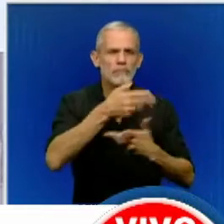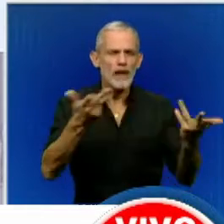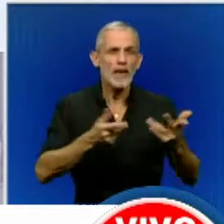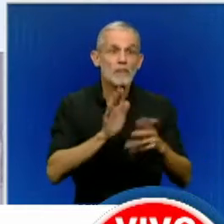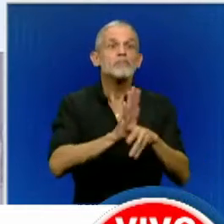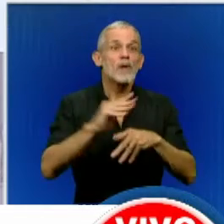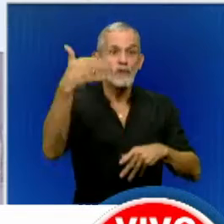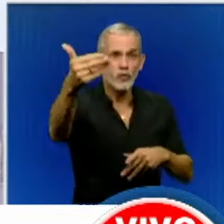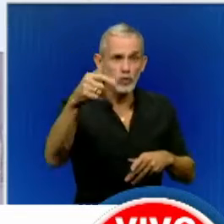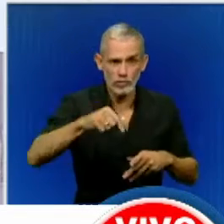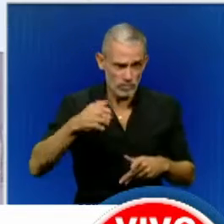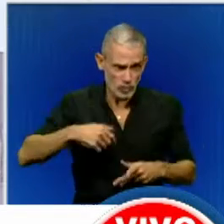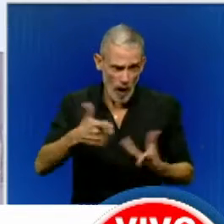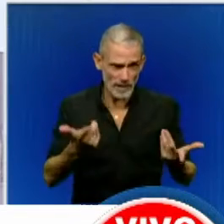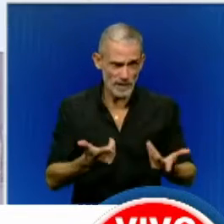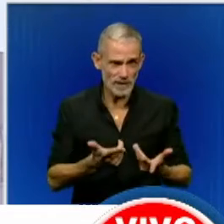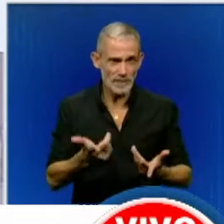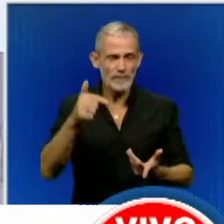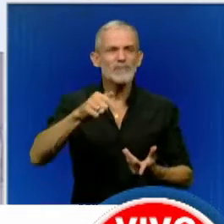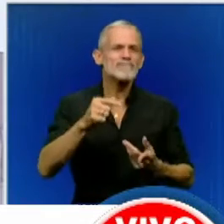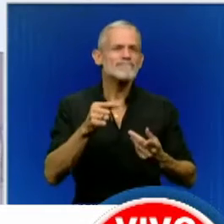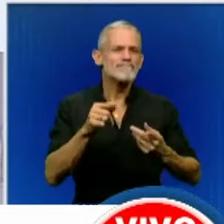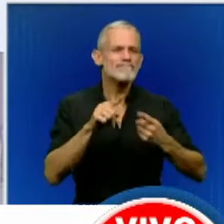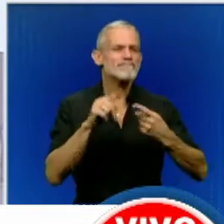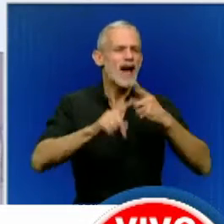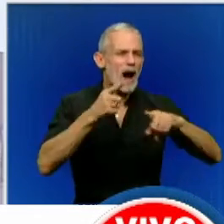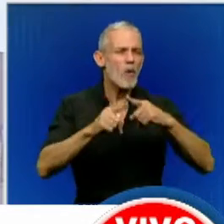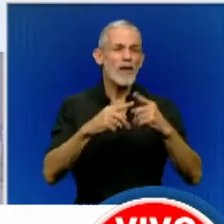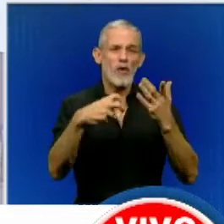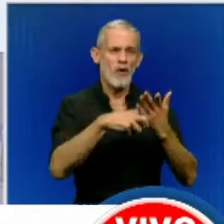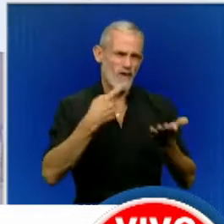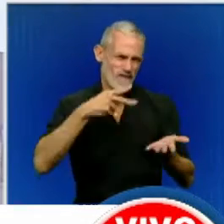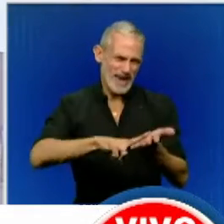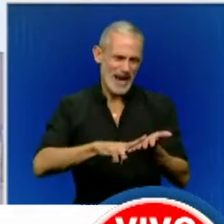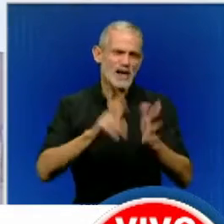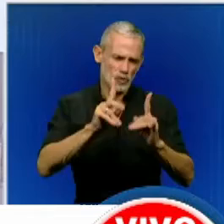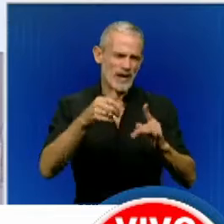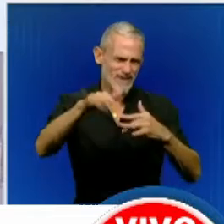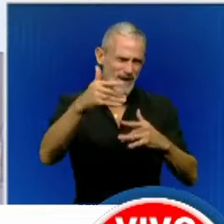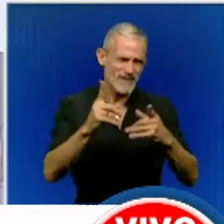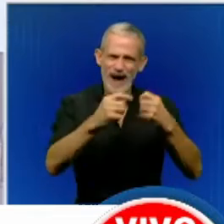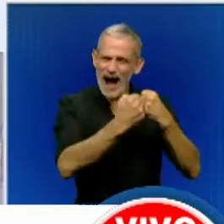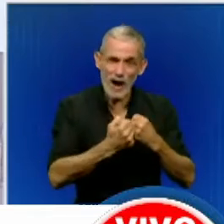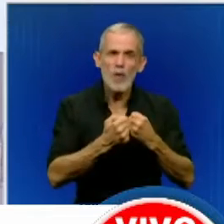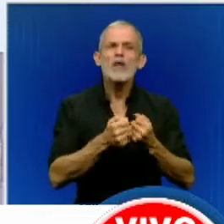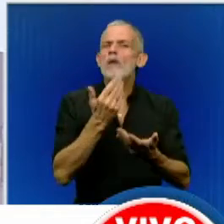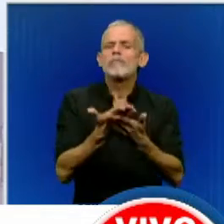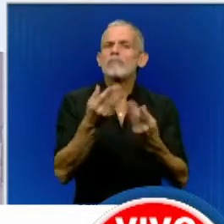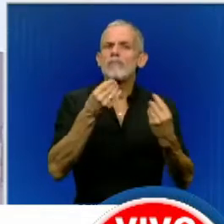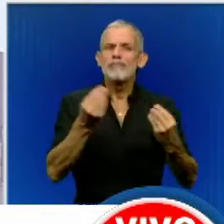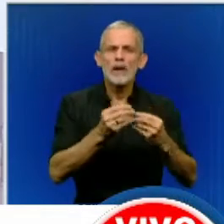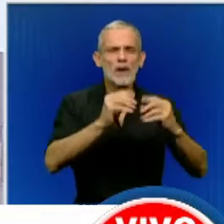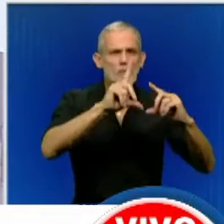el futuro. El espíritu del consenso fiscal, que enseguida vamos a hablar de eso, proponía una reducción gradual